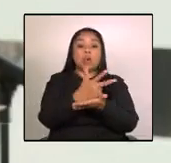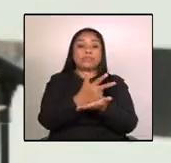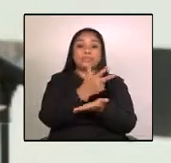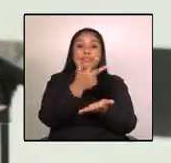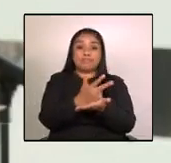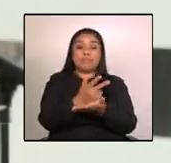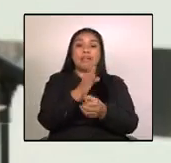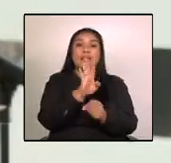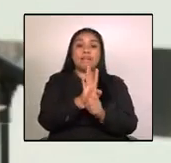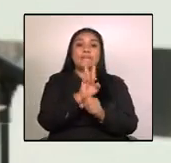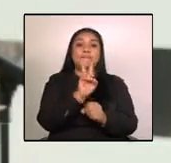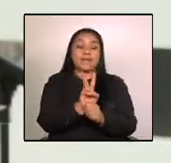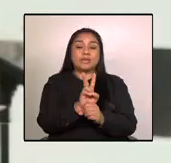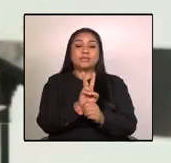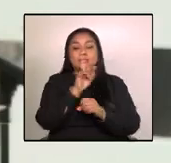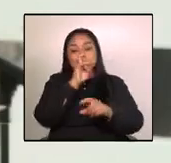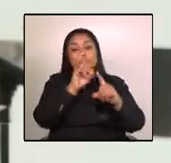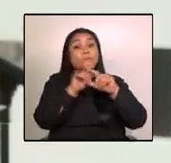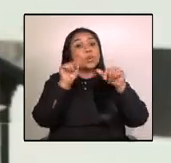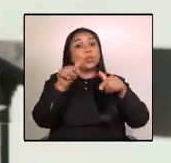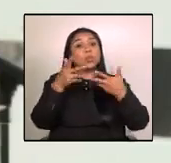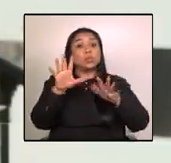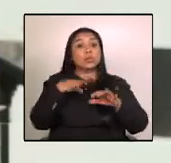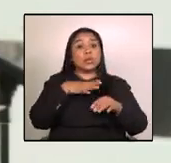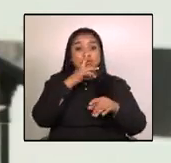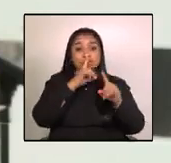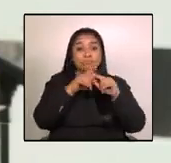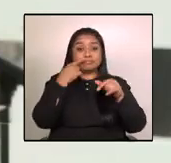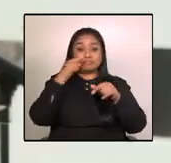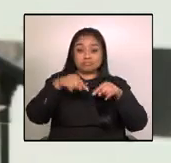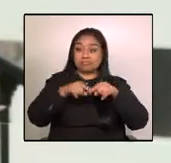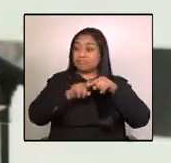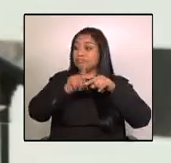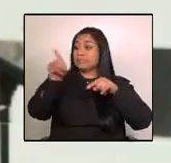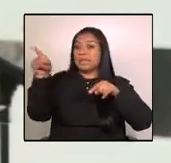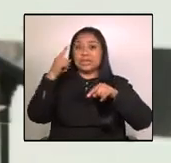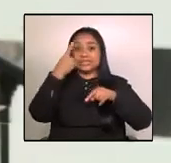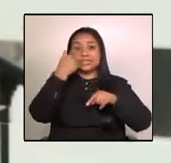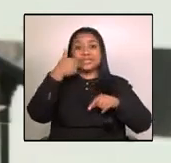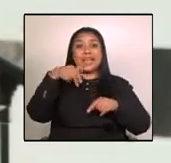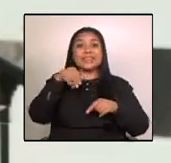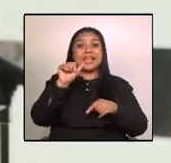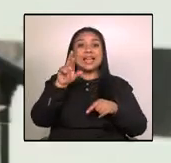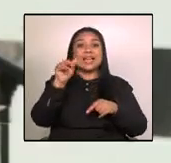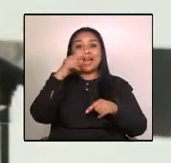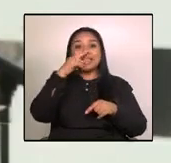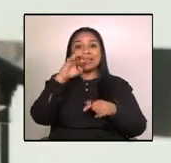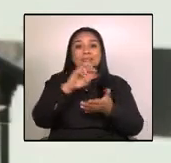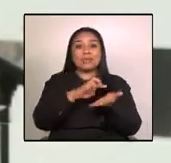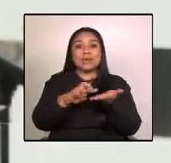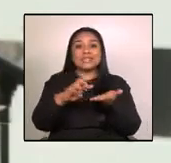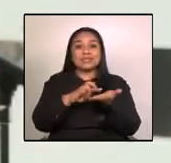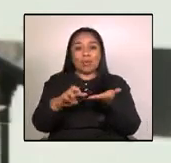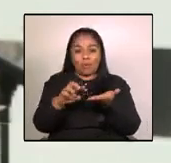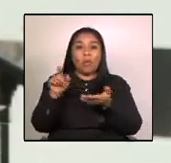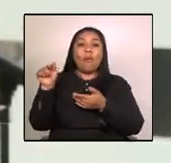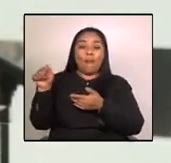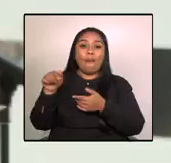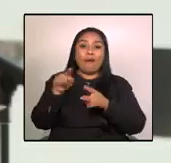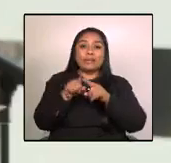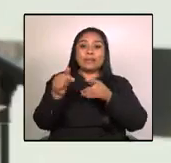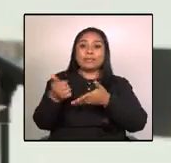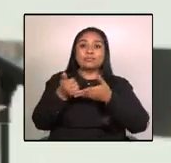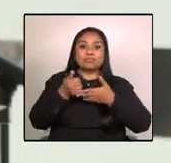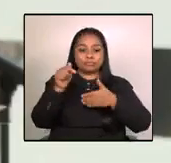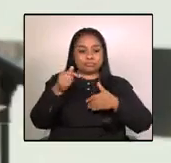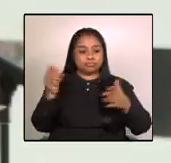y hoy también ya tenemos una vía aquí para Sanarate. De verdad, este lugar está contribuyendo usted en este lugar con